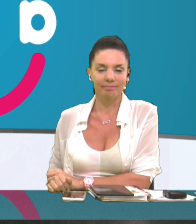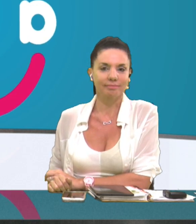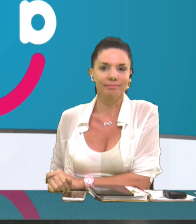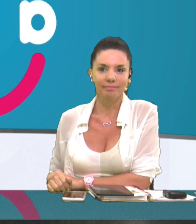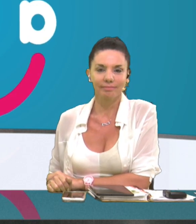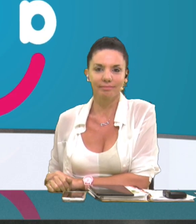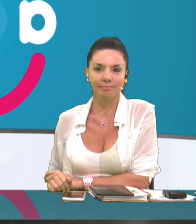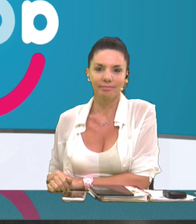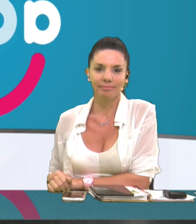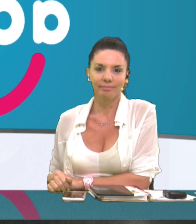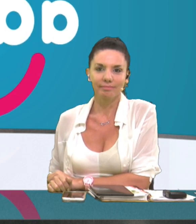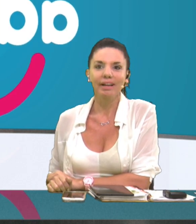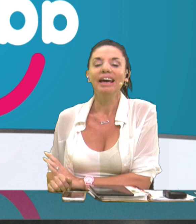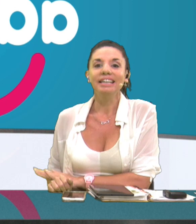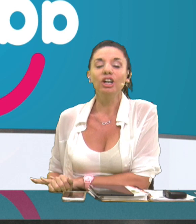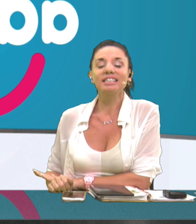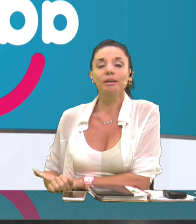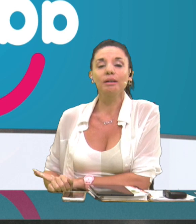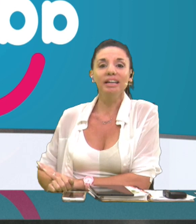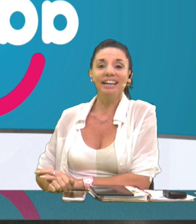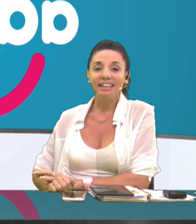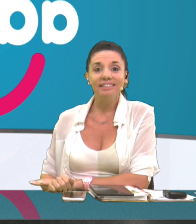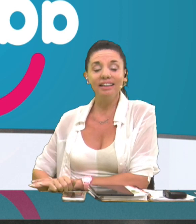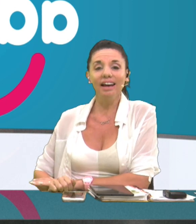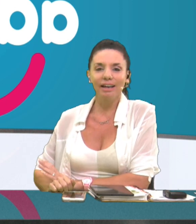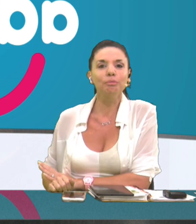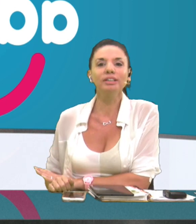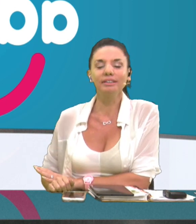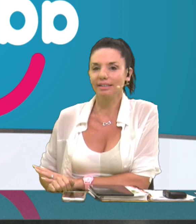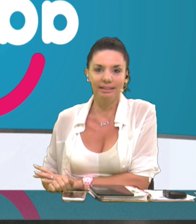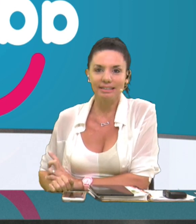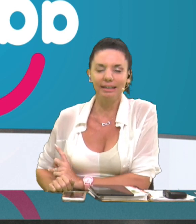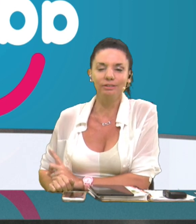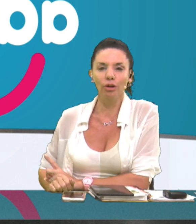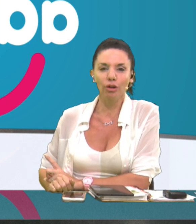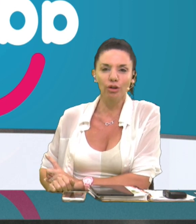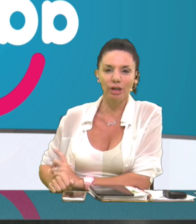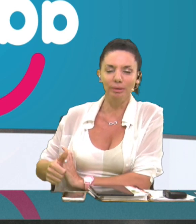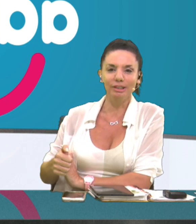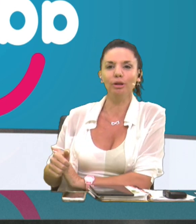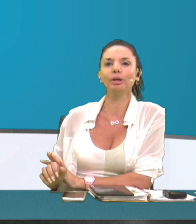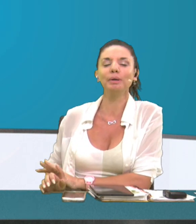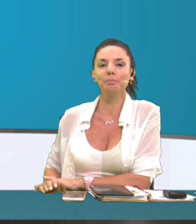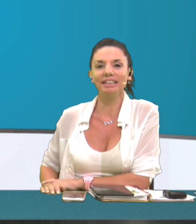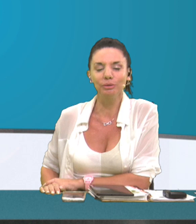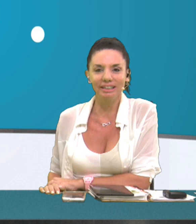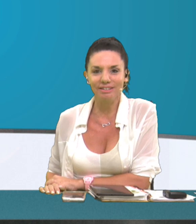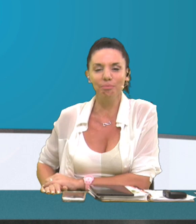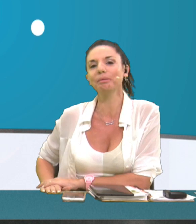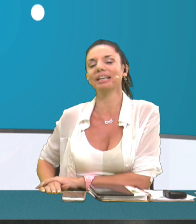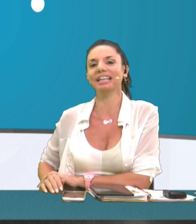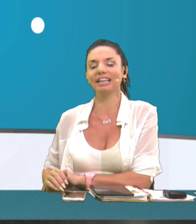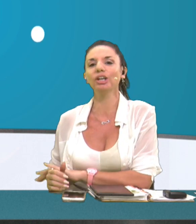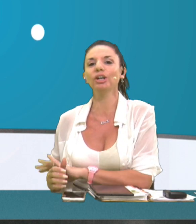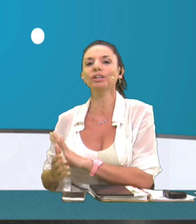nosotros de lo que fue justamente este tema. Y lo que se viene en este día es muy interesante, así que todos aumentando el volumen y prestando